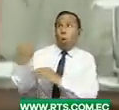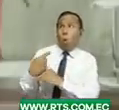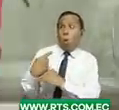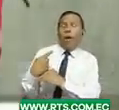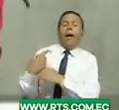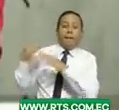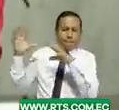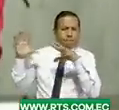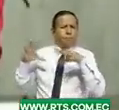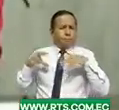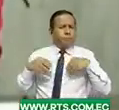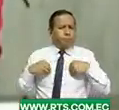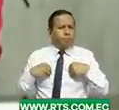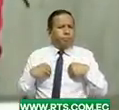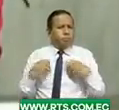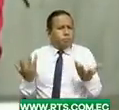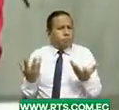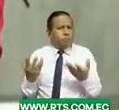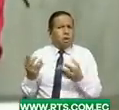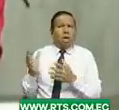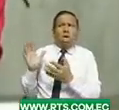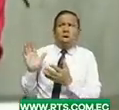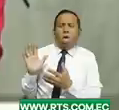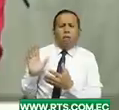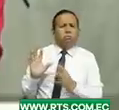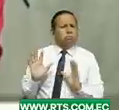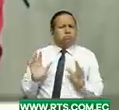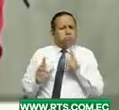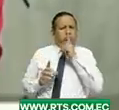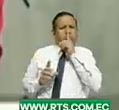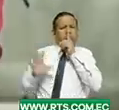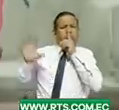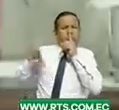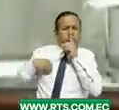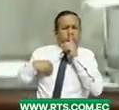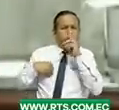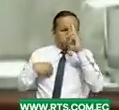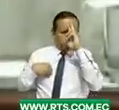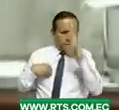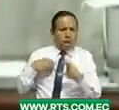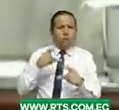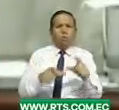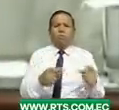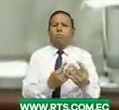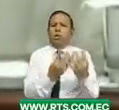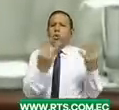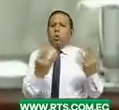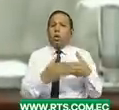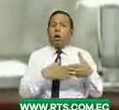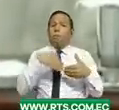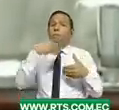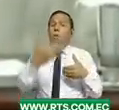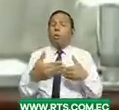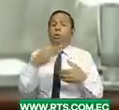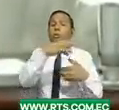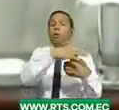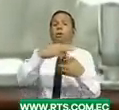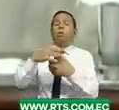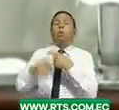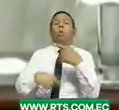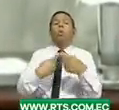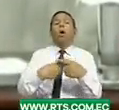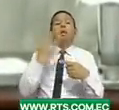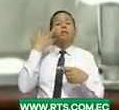a apelar? Por responsabilidad con el país. Las próximas elecciones son para el 20 de agosto. No